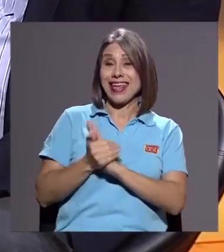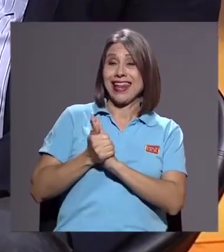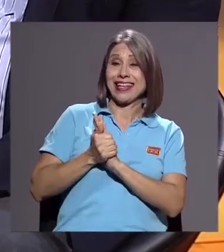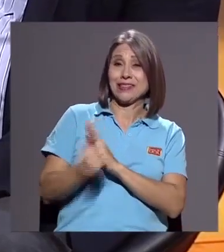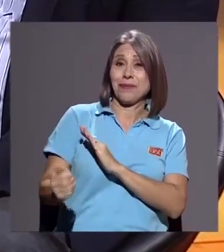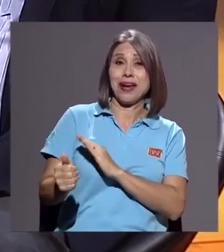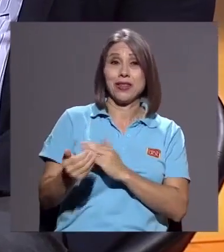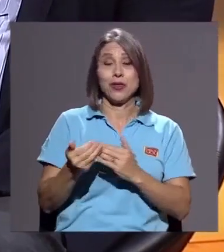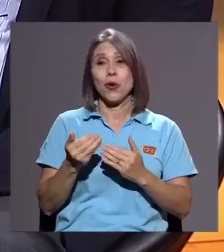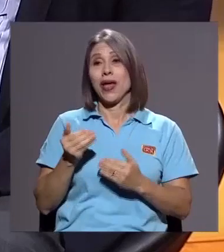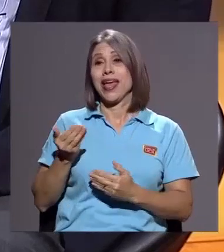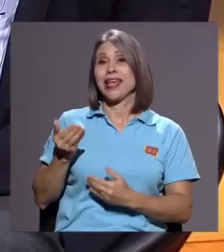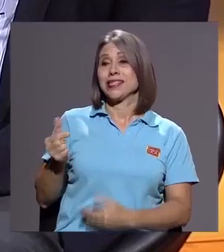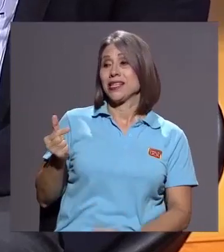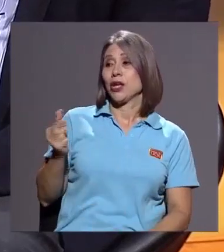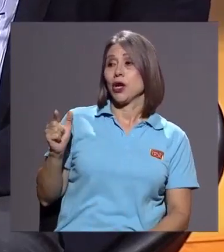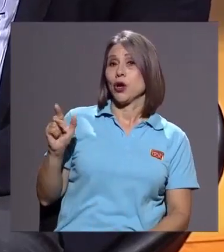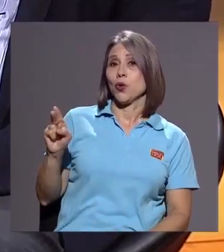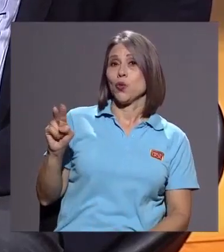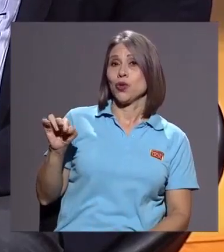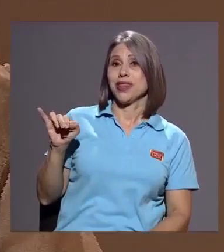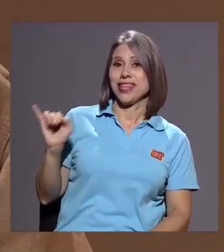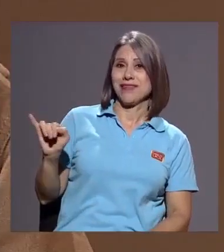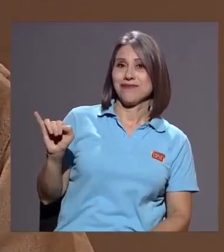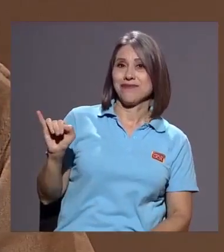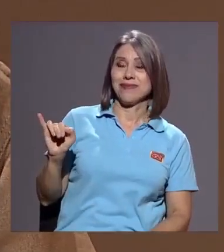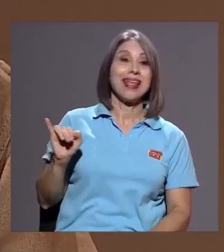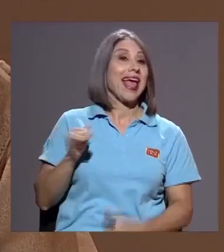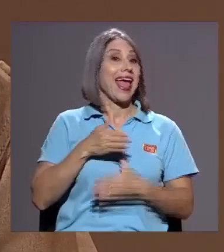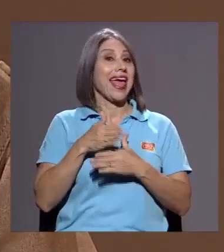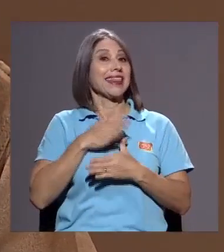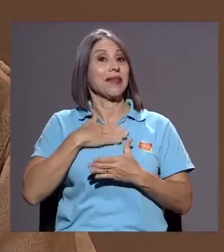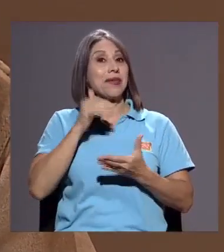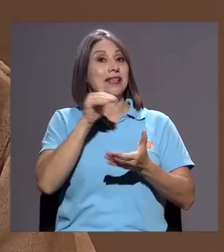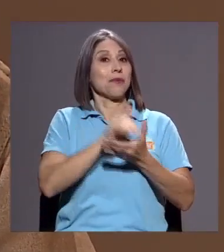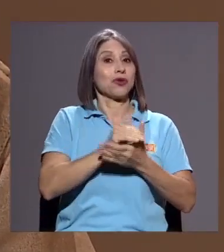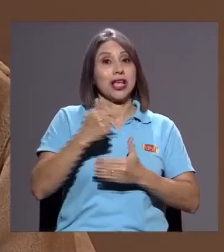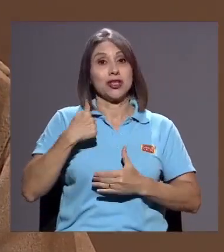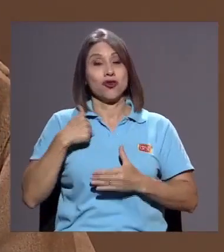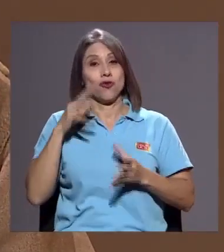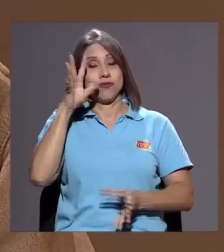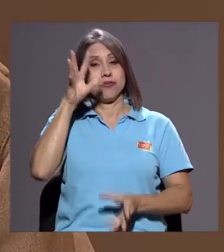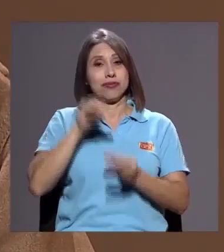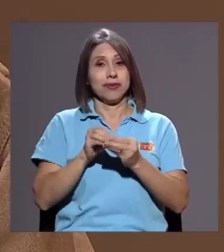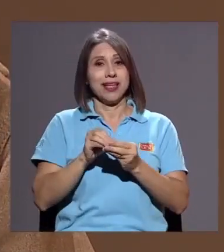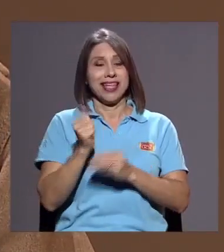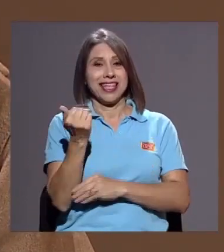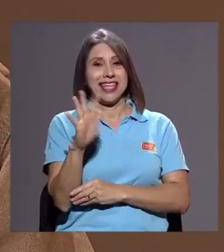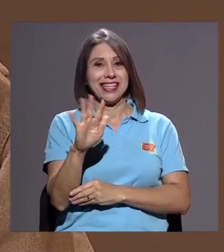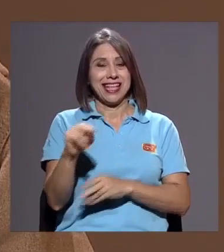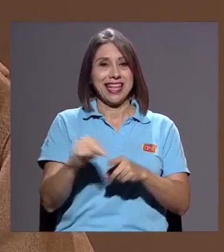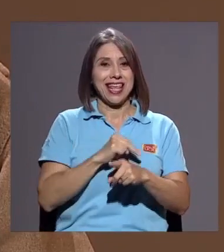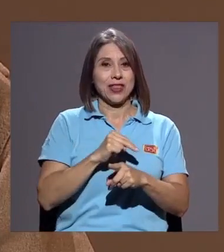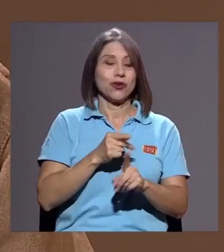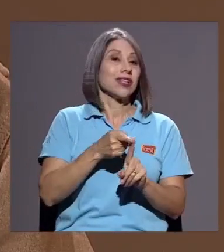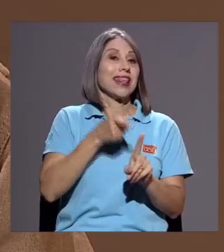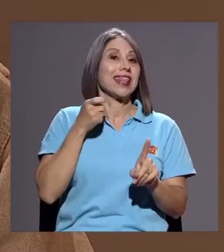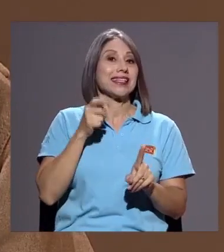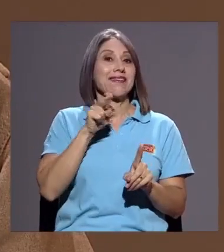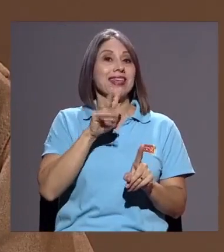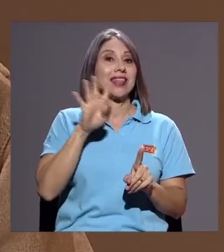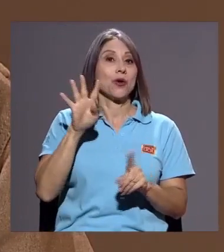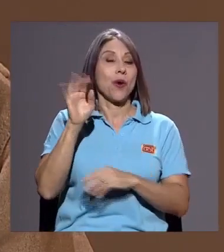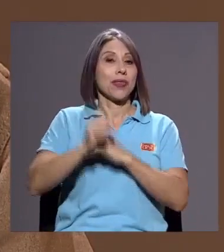como 18. ¿No? ¿Cuántos tenemos? 15 nietos entre mi esposa y yo, sí. Desde 24 años, graduada